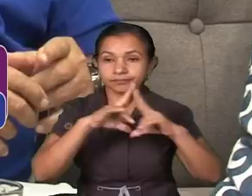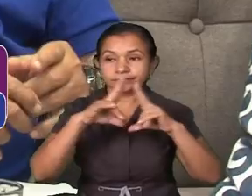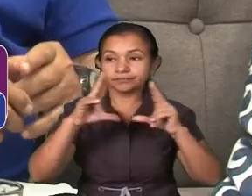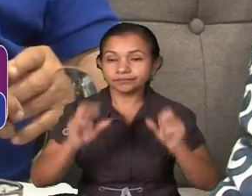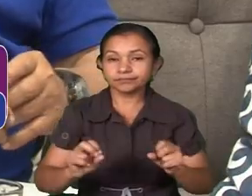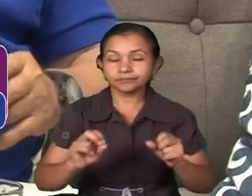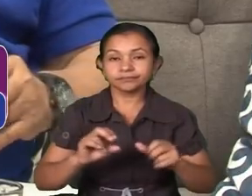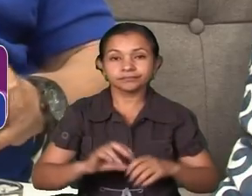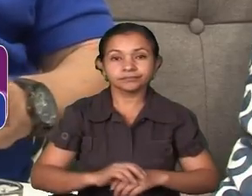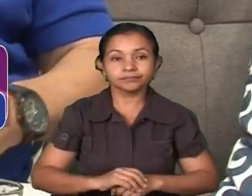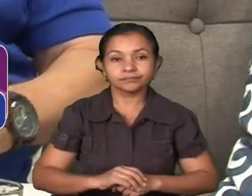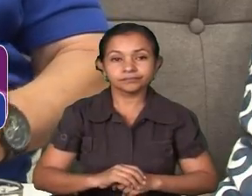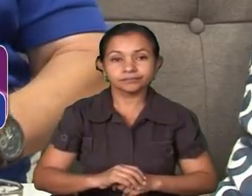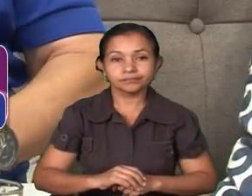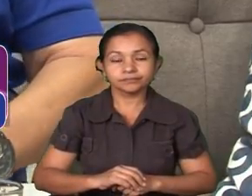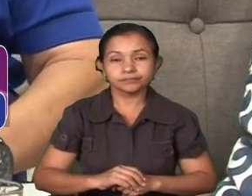Nicaragua.